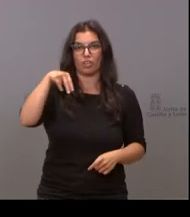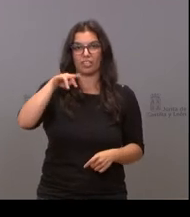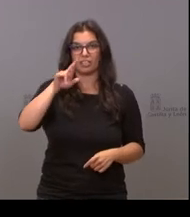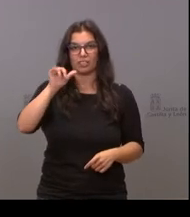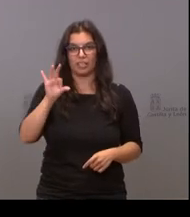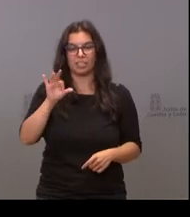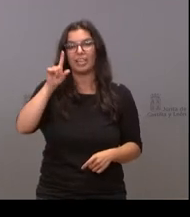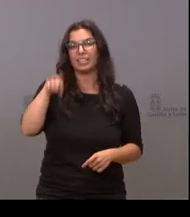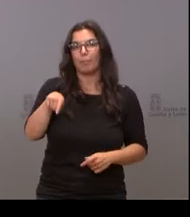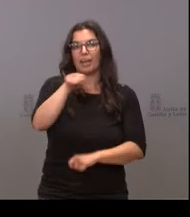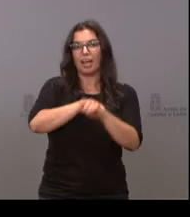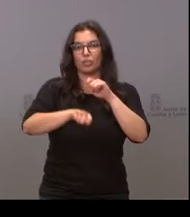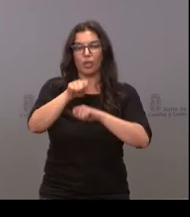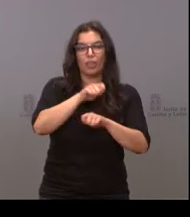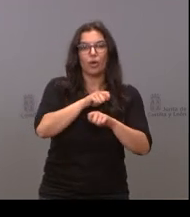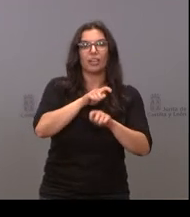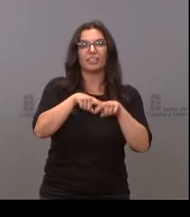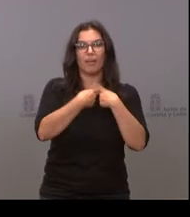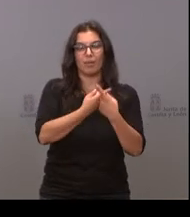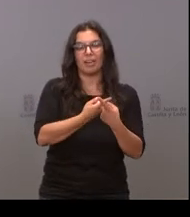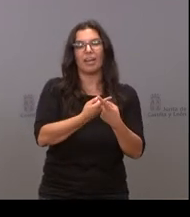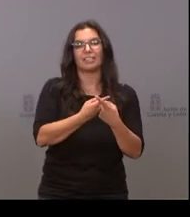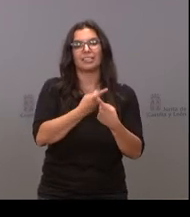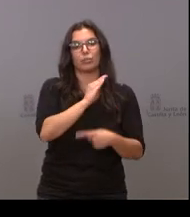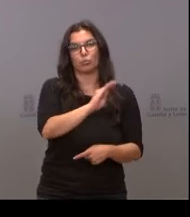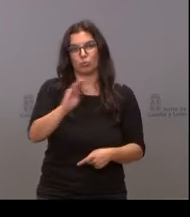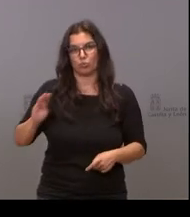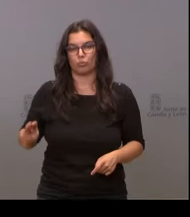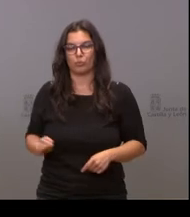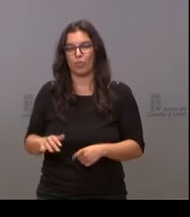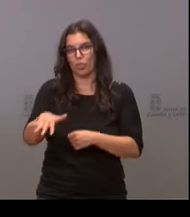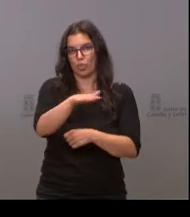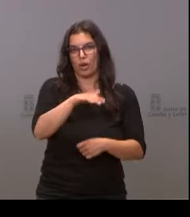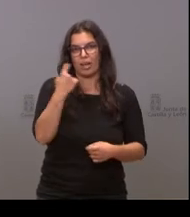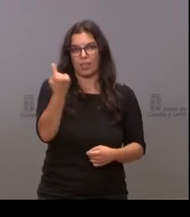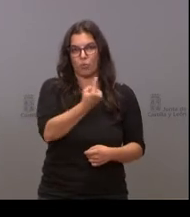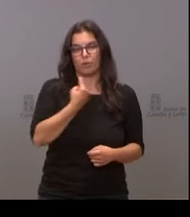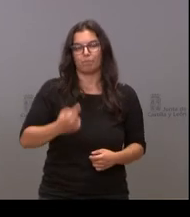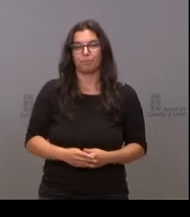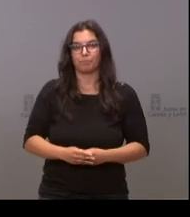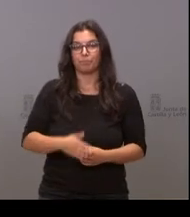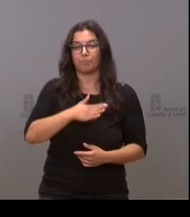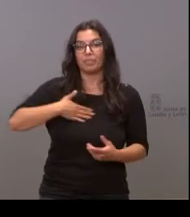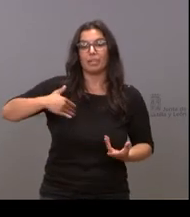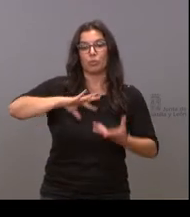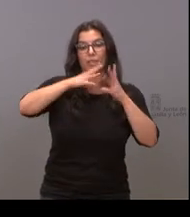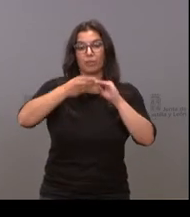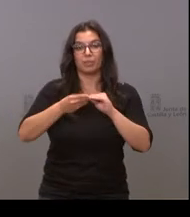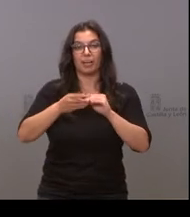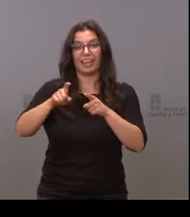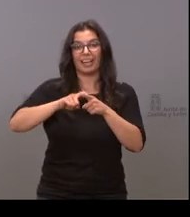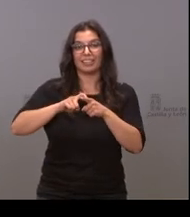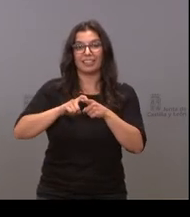también de las asociaciones y de las familias de cada una de las zonas queremos adaptarnos a las peculiaridades